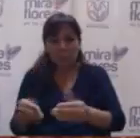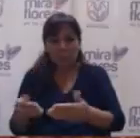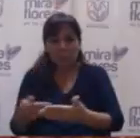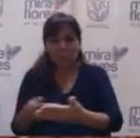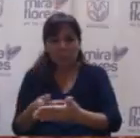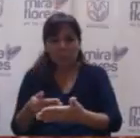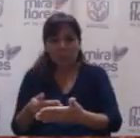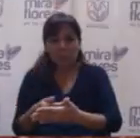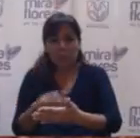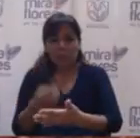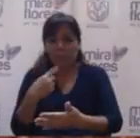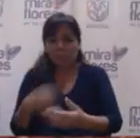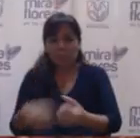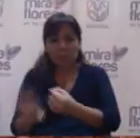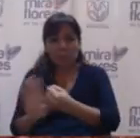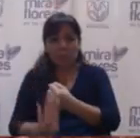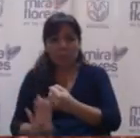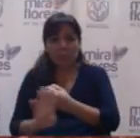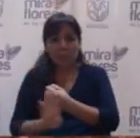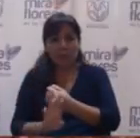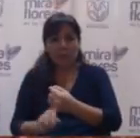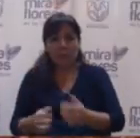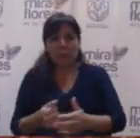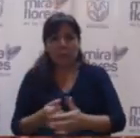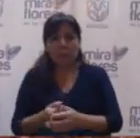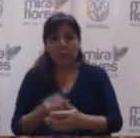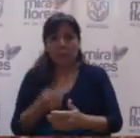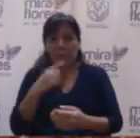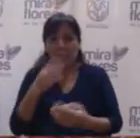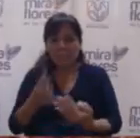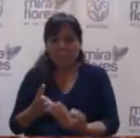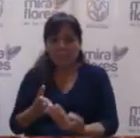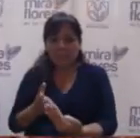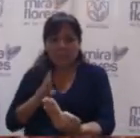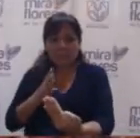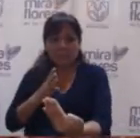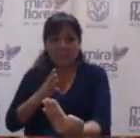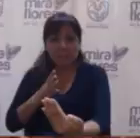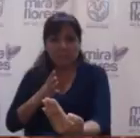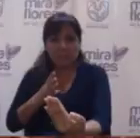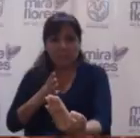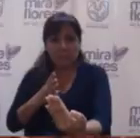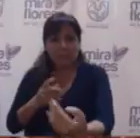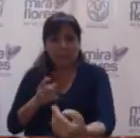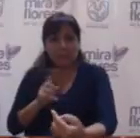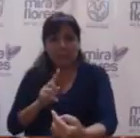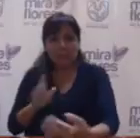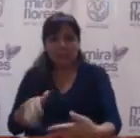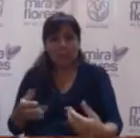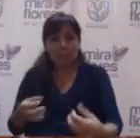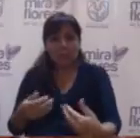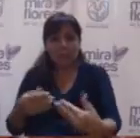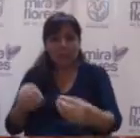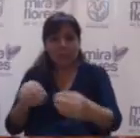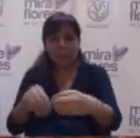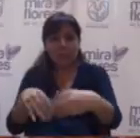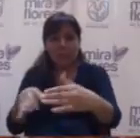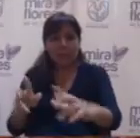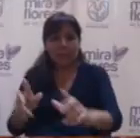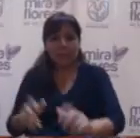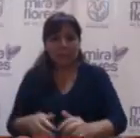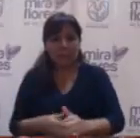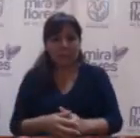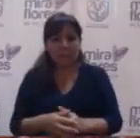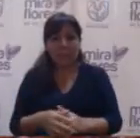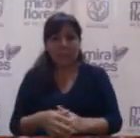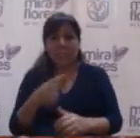para poder reforzar esa zona, porque las barandas no se pueden poner alegremente, los cobertores no se pueden poner alegremente,